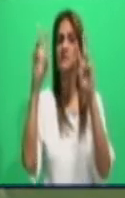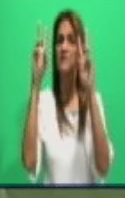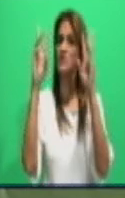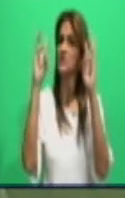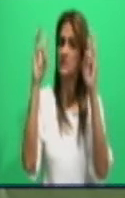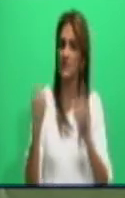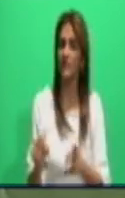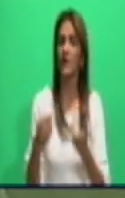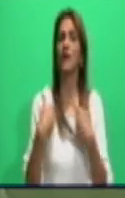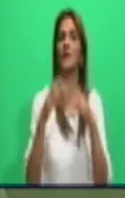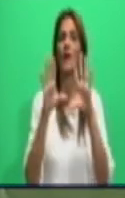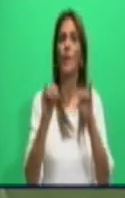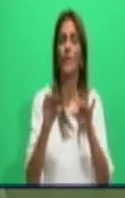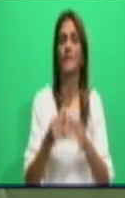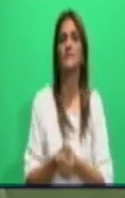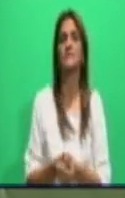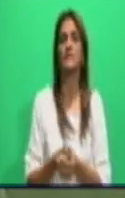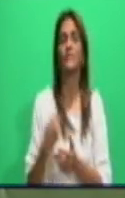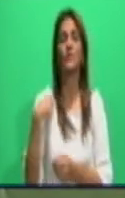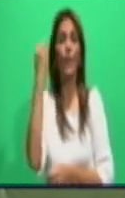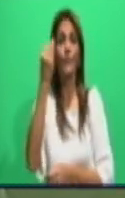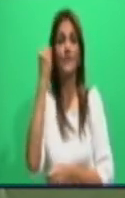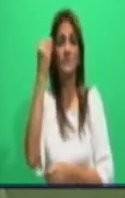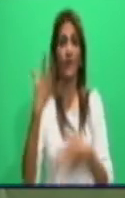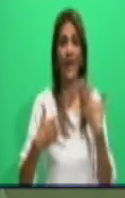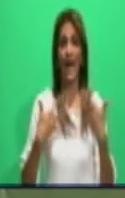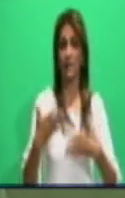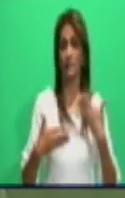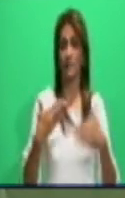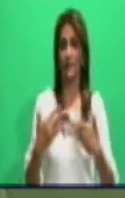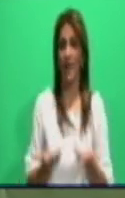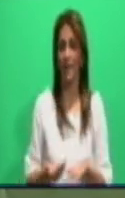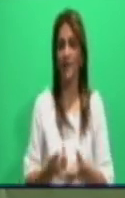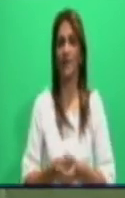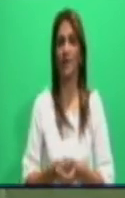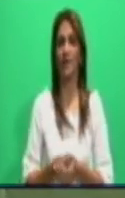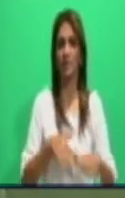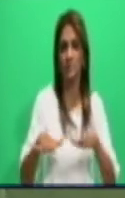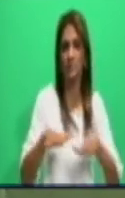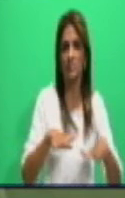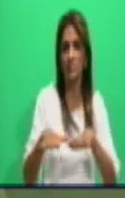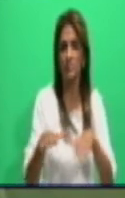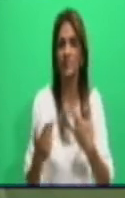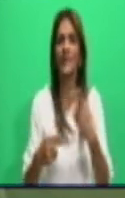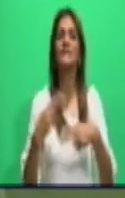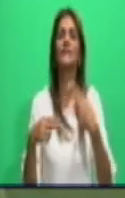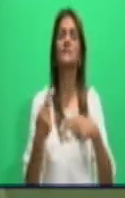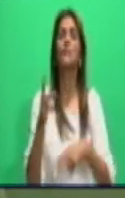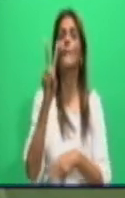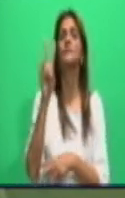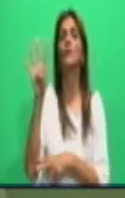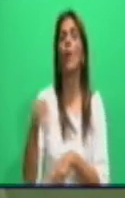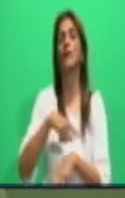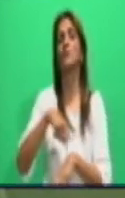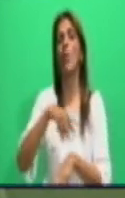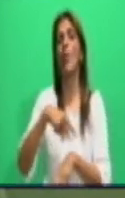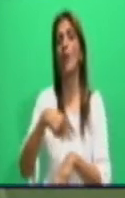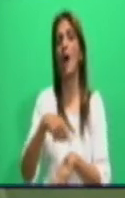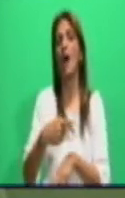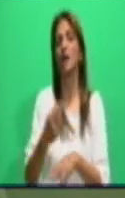plantearte yo creo que las actividades que ha estado desarrollando 24 horas pudiéramos decir de manera permanente del consejo